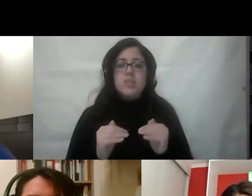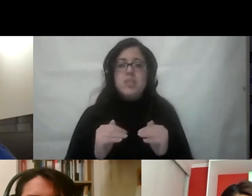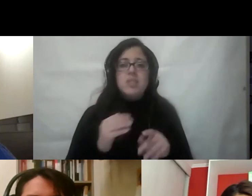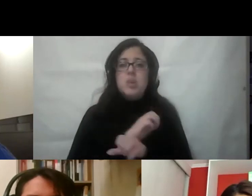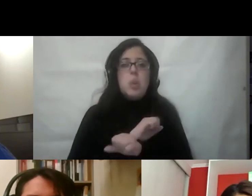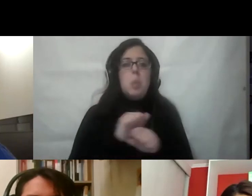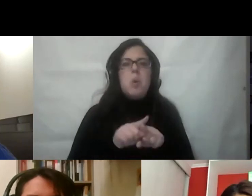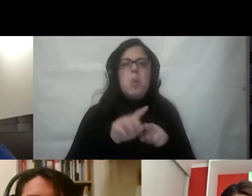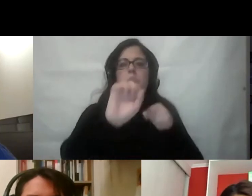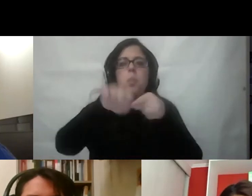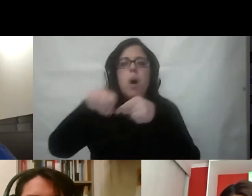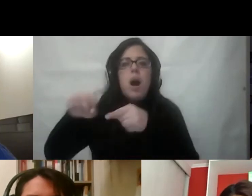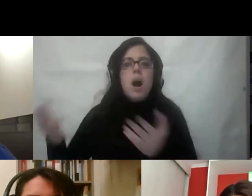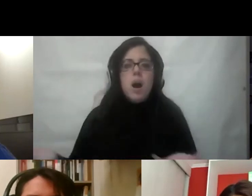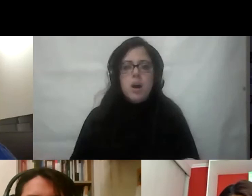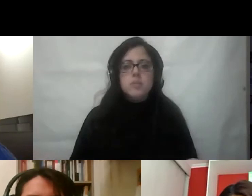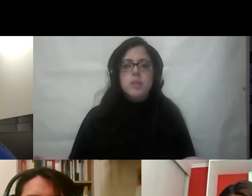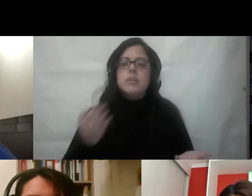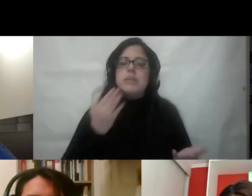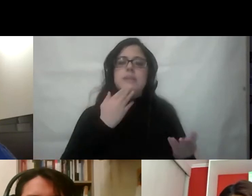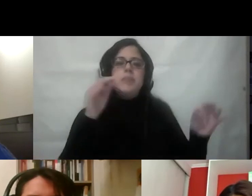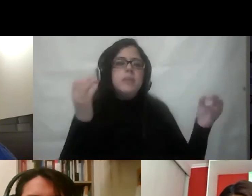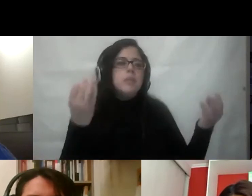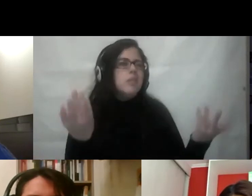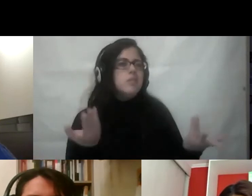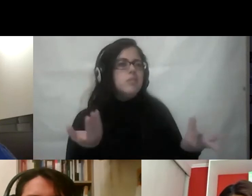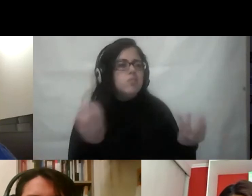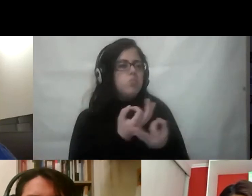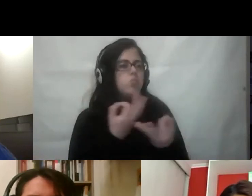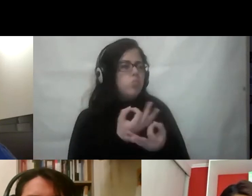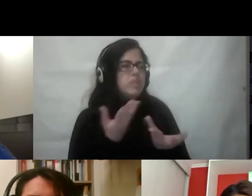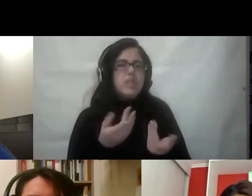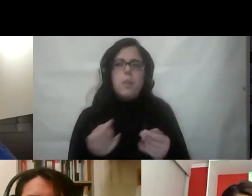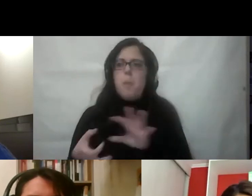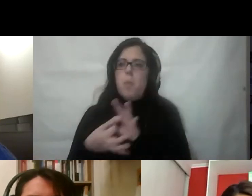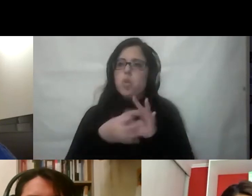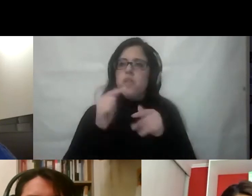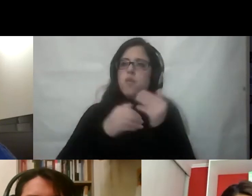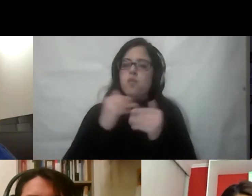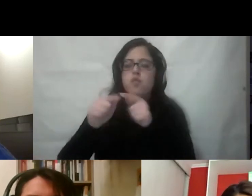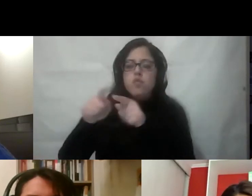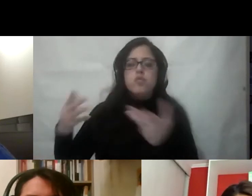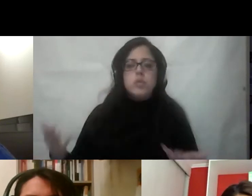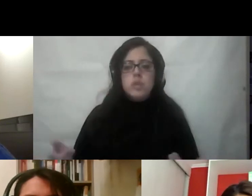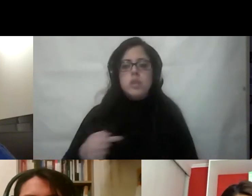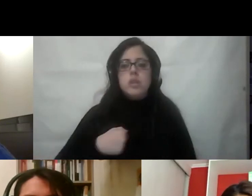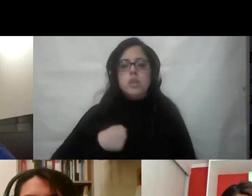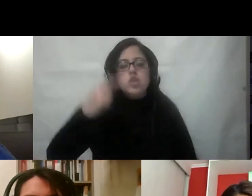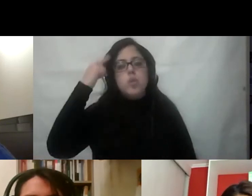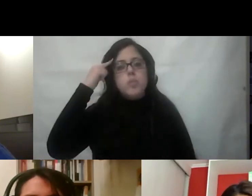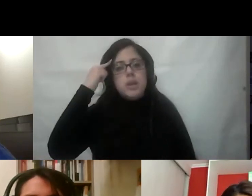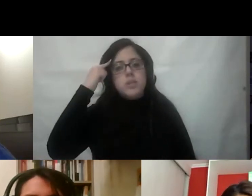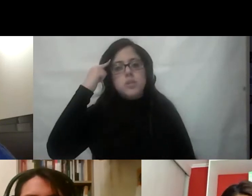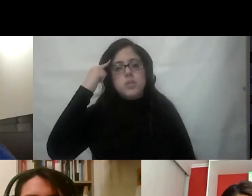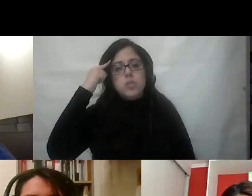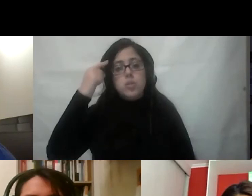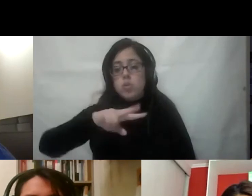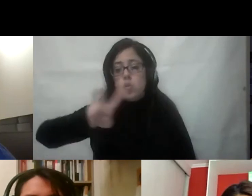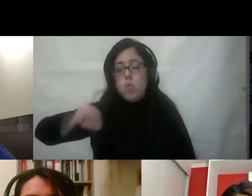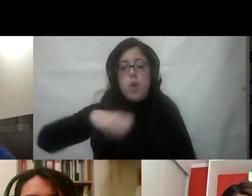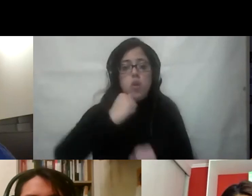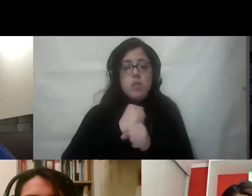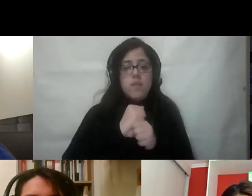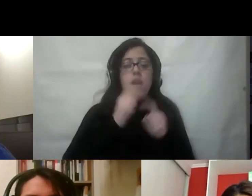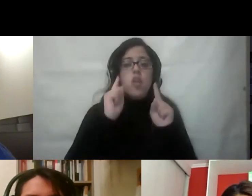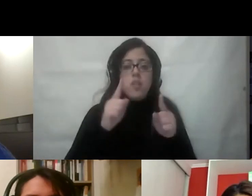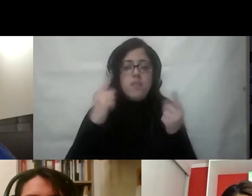reconocerlo, ni siquiera son capaces de explicarse por qué funciona eso así. Y yo creo que la primera línea nuestra debería estar en poder